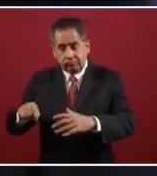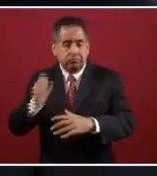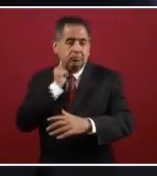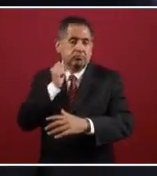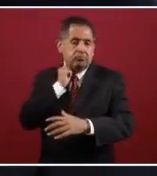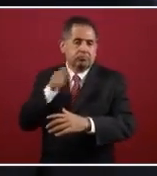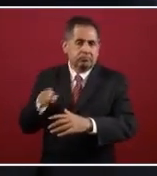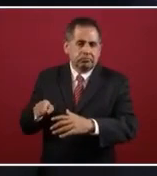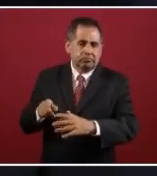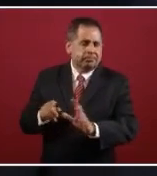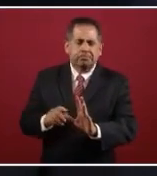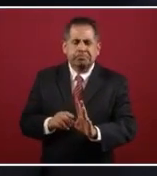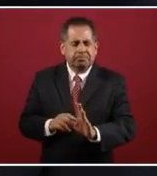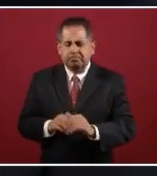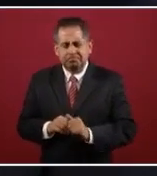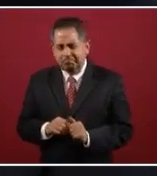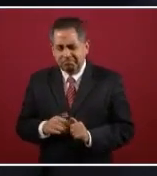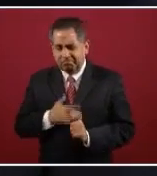senador,